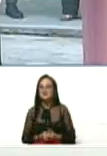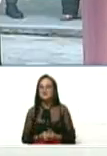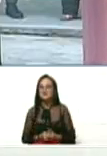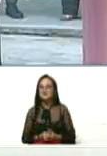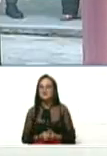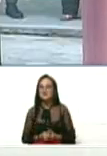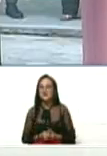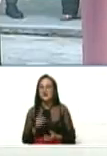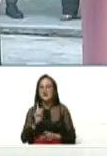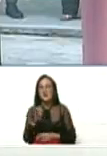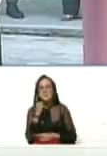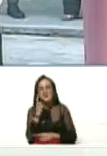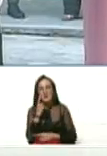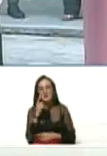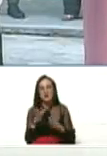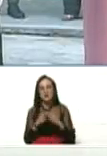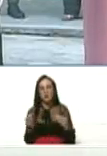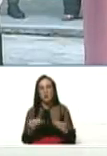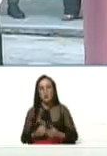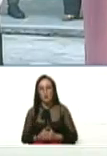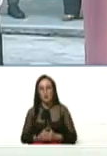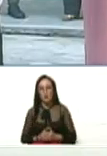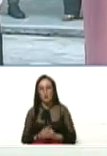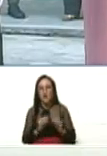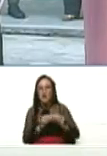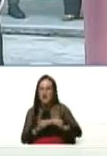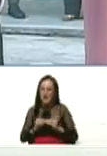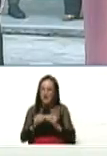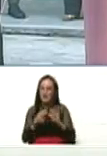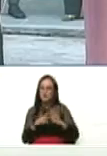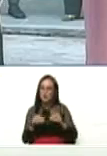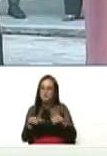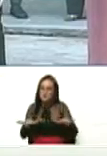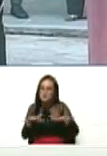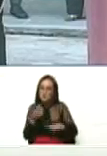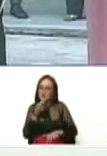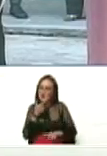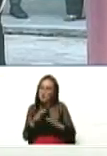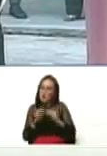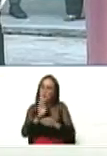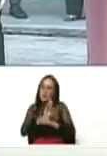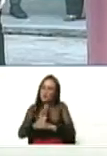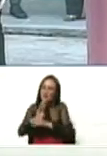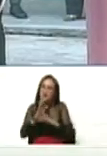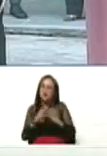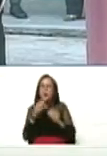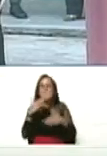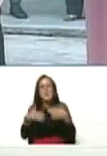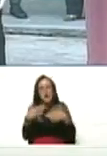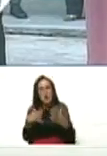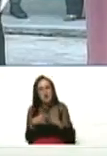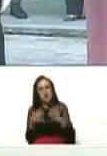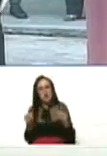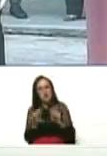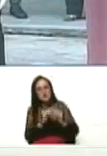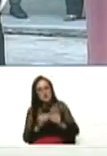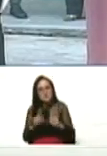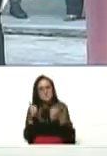Tenemos que estar pendientes de todo, ¿vale? Arreglar todo, embellecer todo, cuidar todo, mejorar todo, mantener